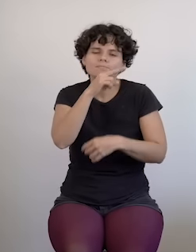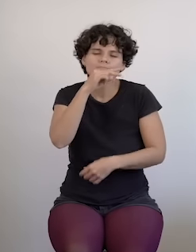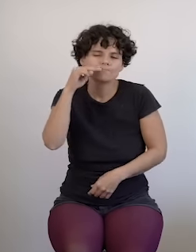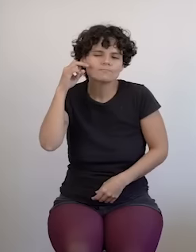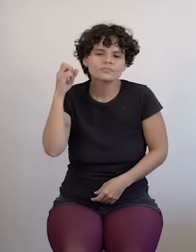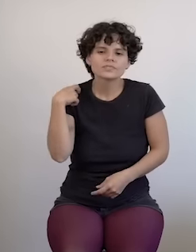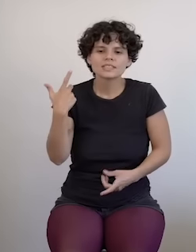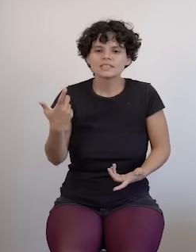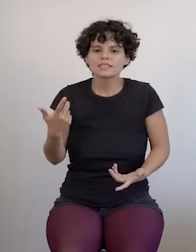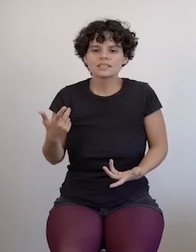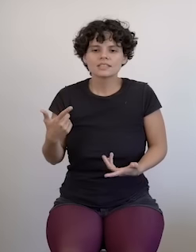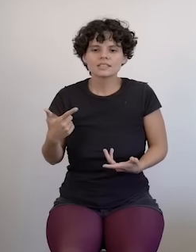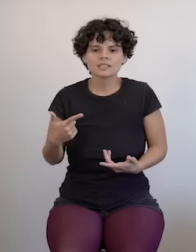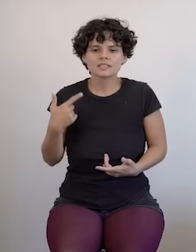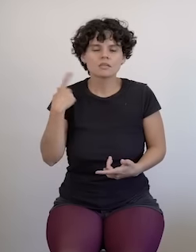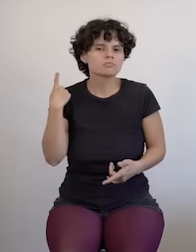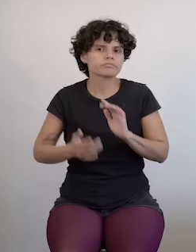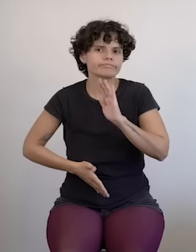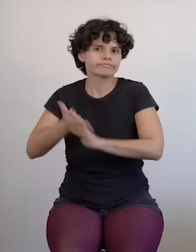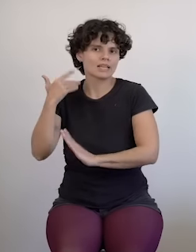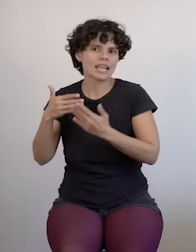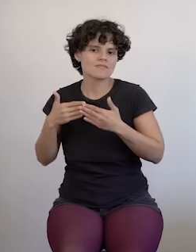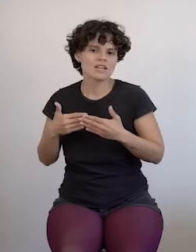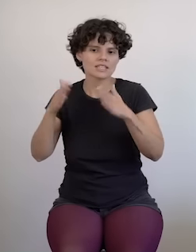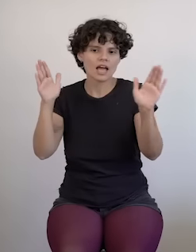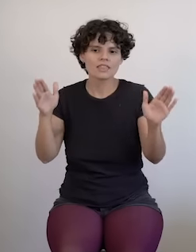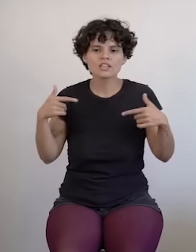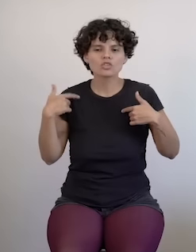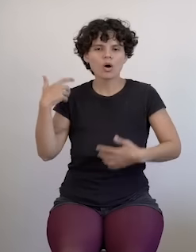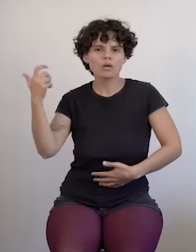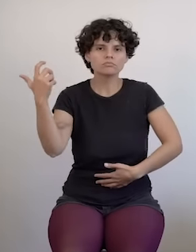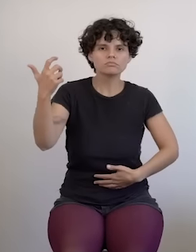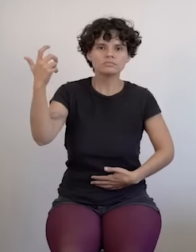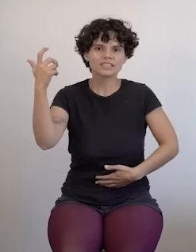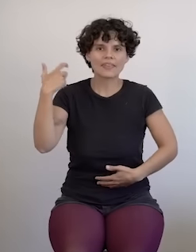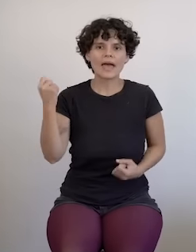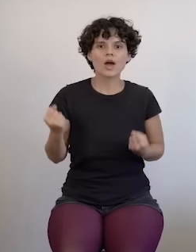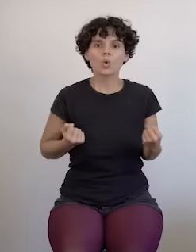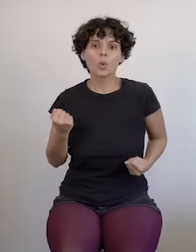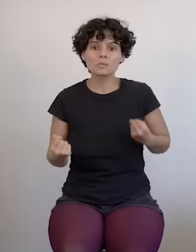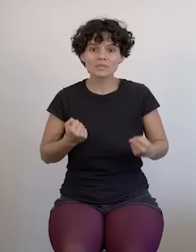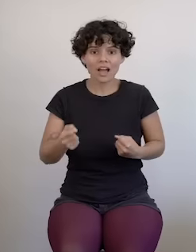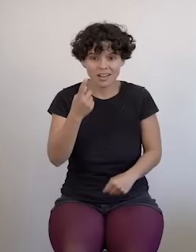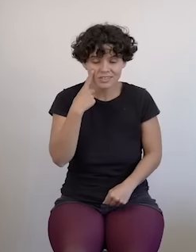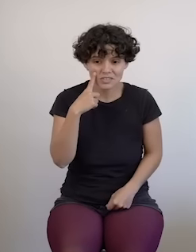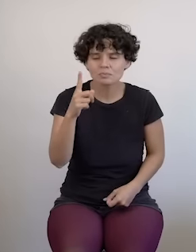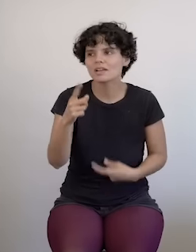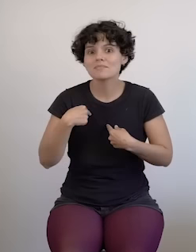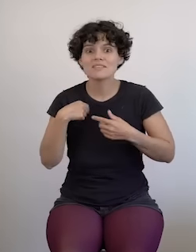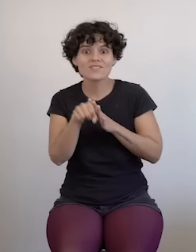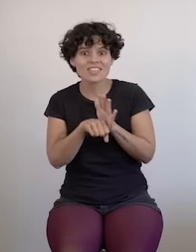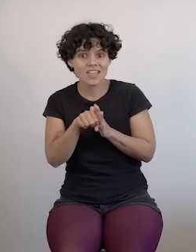perfume, tenía un perfume bacán, la jueza, así. Oh, me mandó para la calle, me mandó en libertad y le puso unos pasos que yo sabía, bueno,